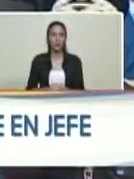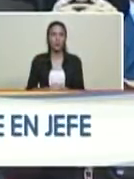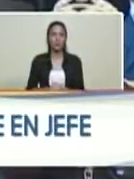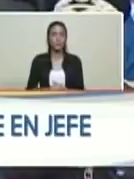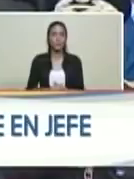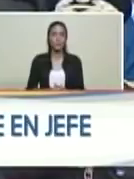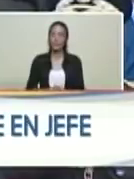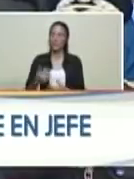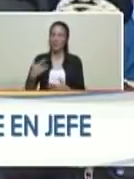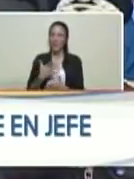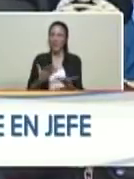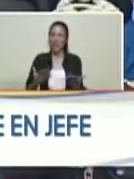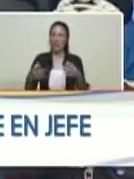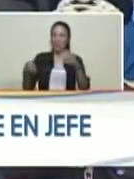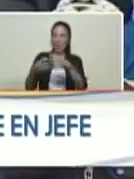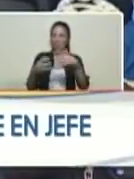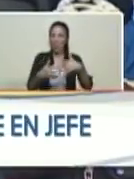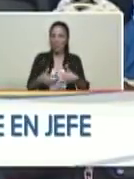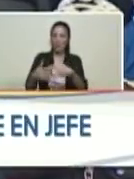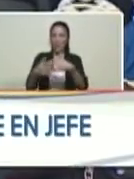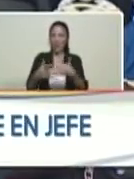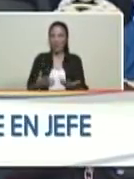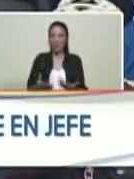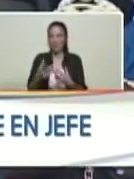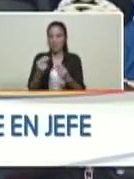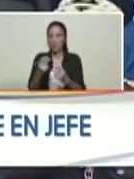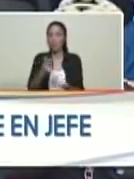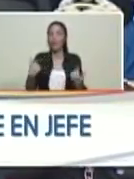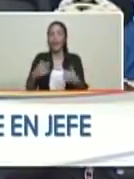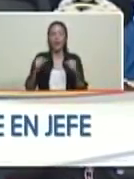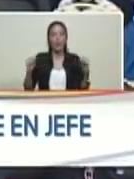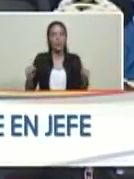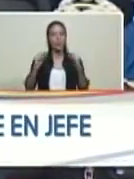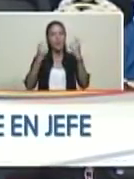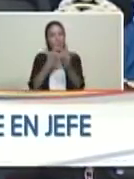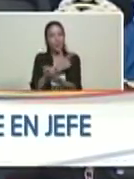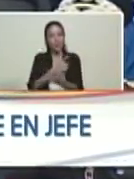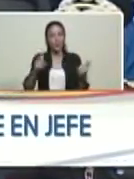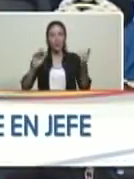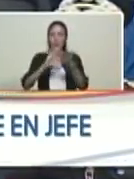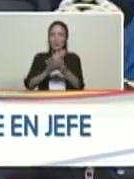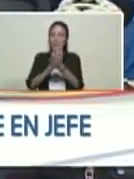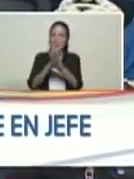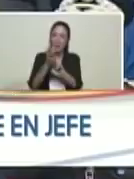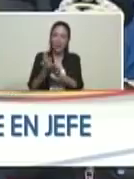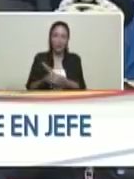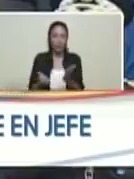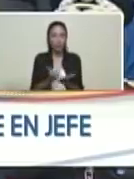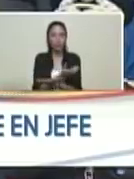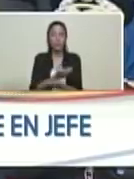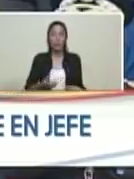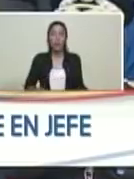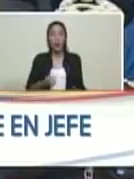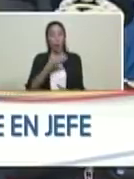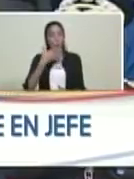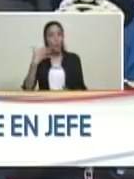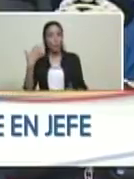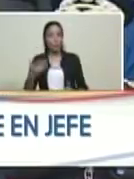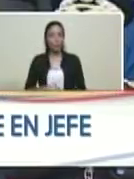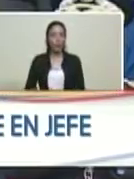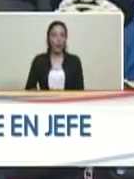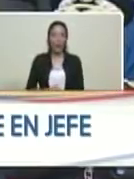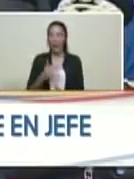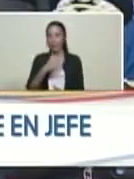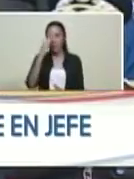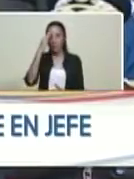oligarcas temblad viva la libertad qué orgullo tan grande cuando sabemos como